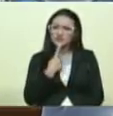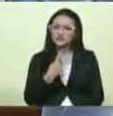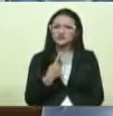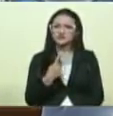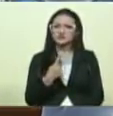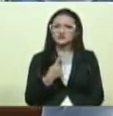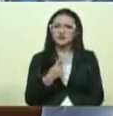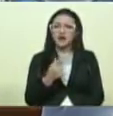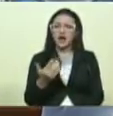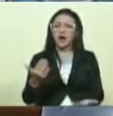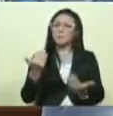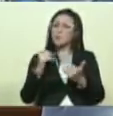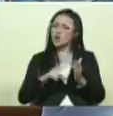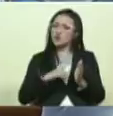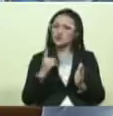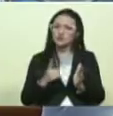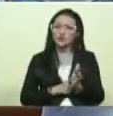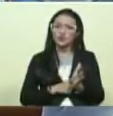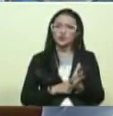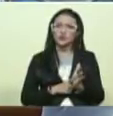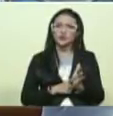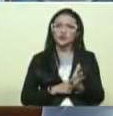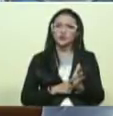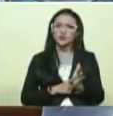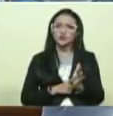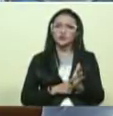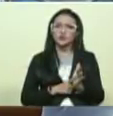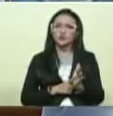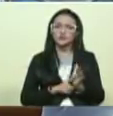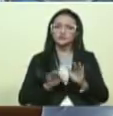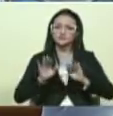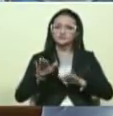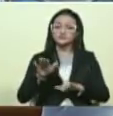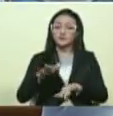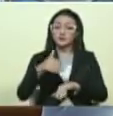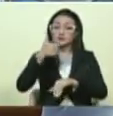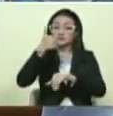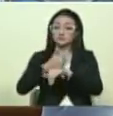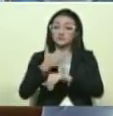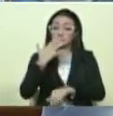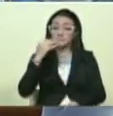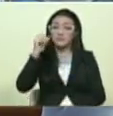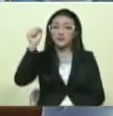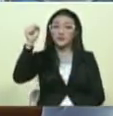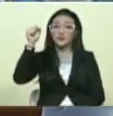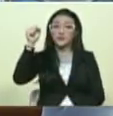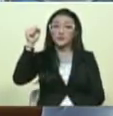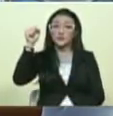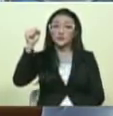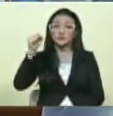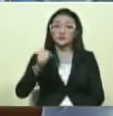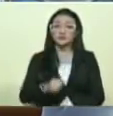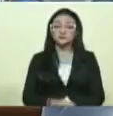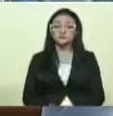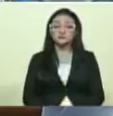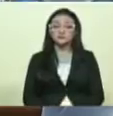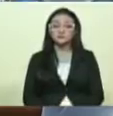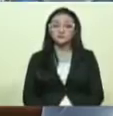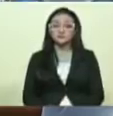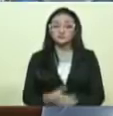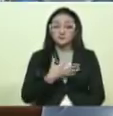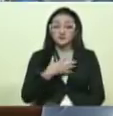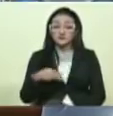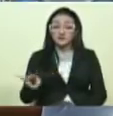pleno apoyo, que se escuche bien, el pleno respaldo del jefe del Estado, como jefe del Estado, como presidente